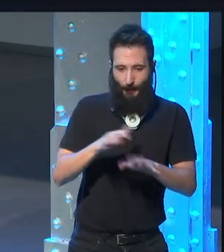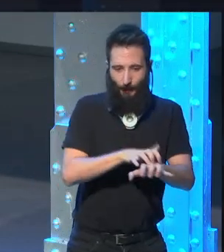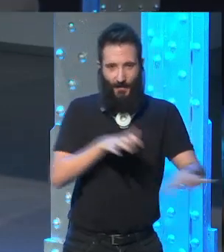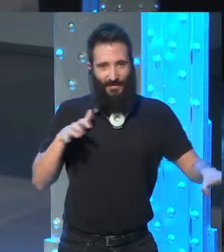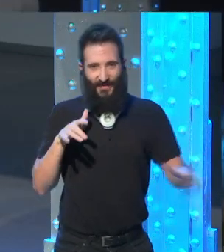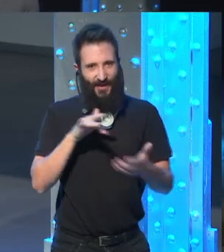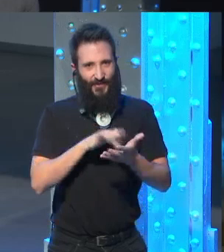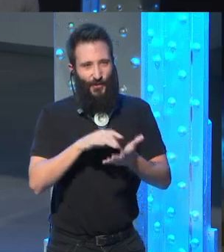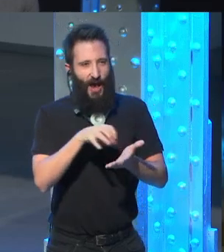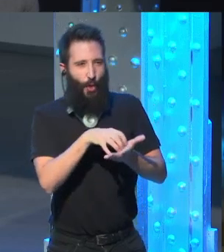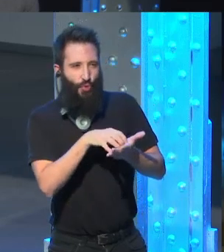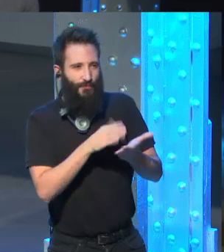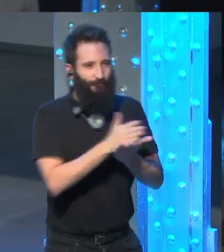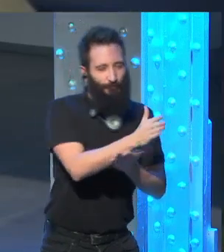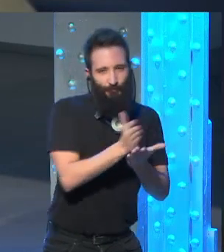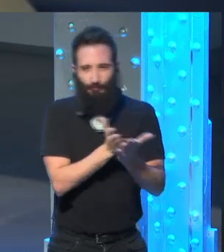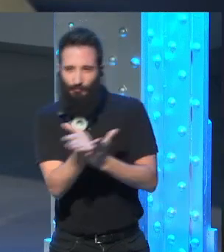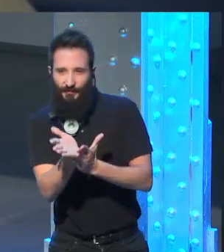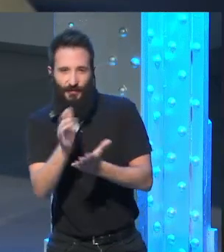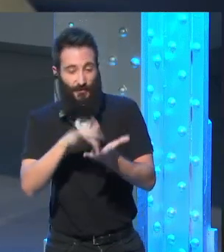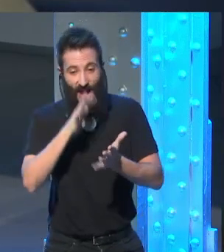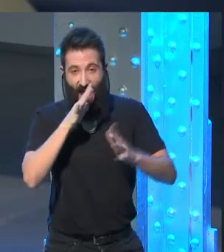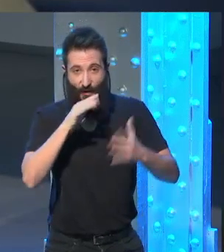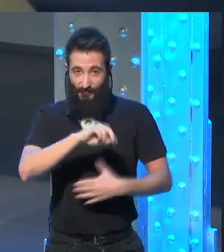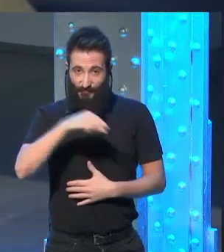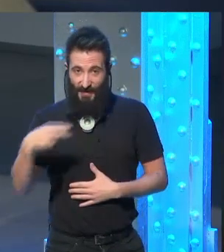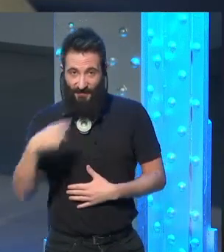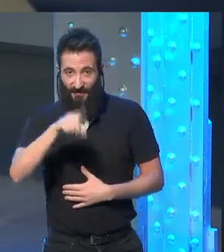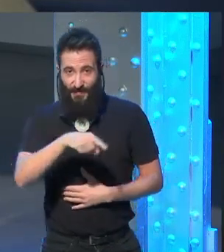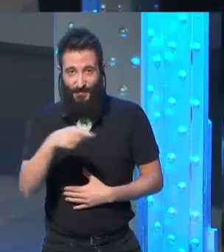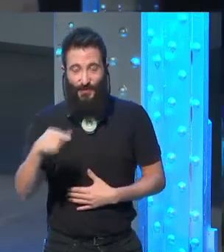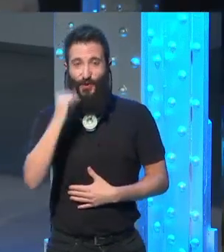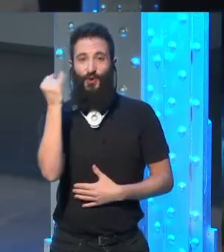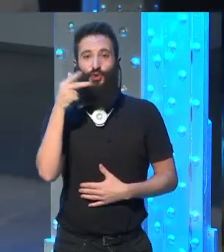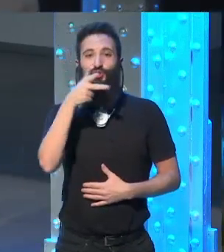todos teníais ahí esa dualidad que estáis resolviendo ahora, John.